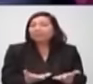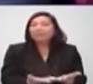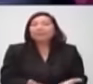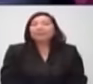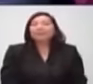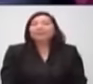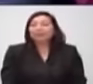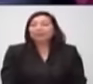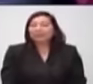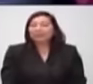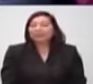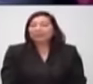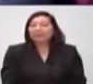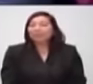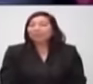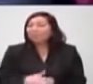definitivamente